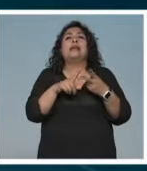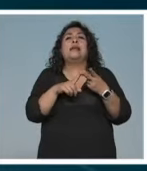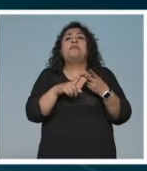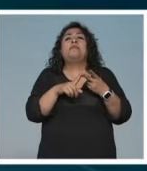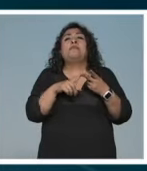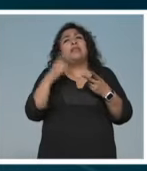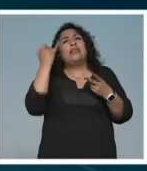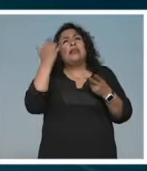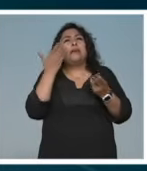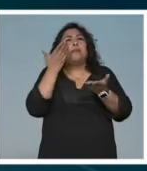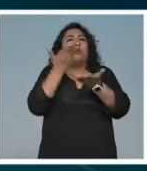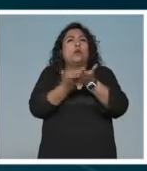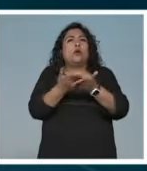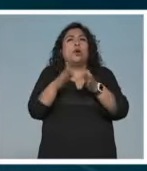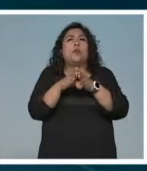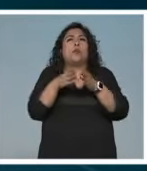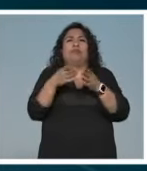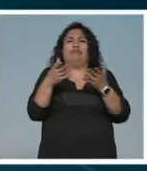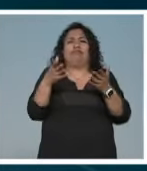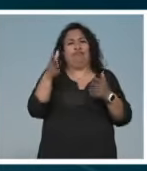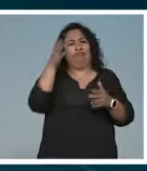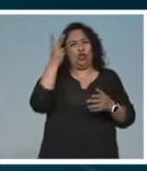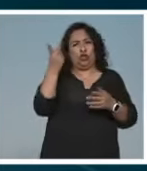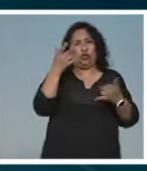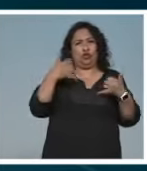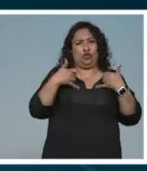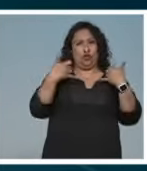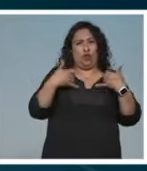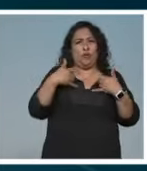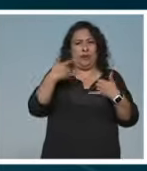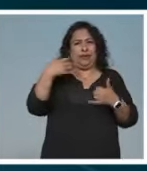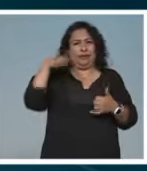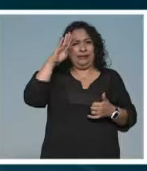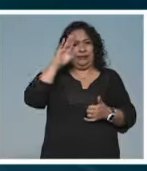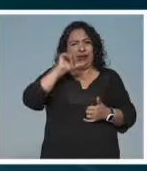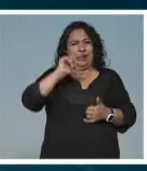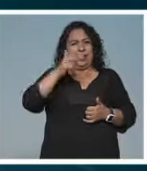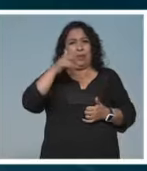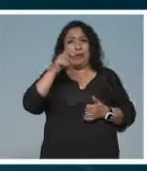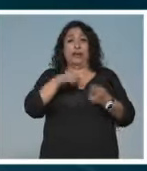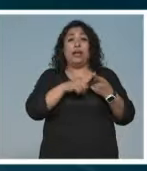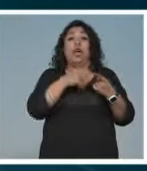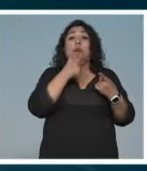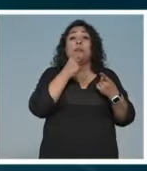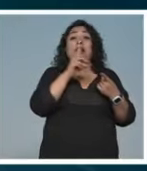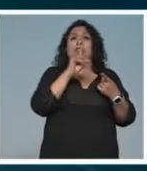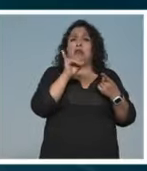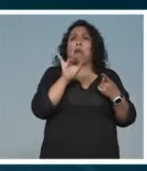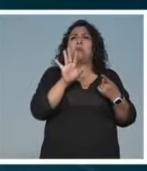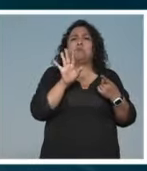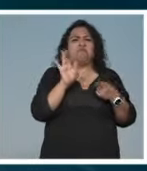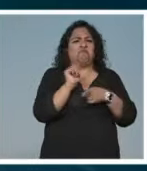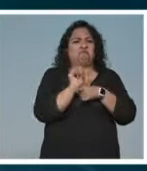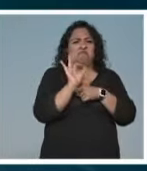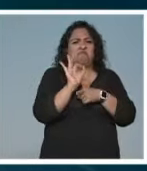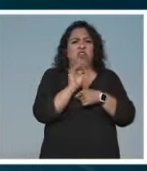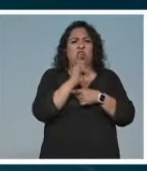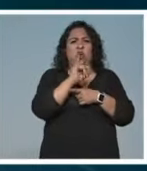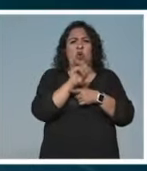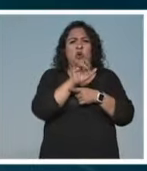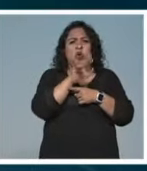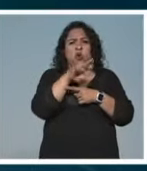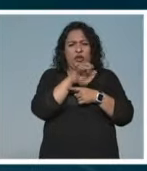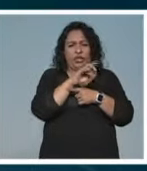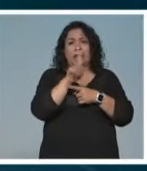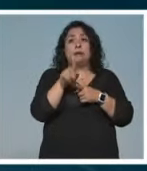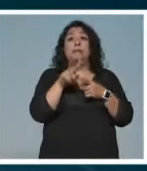película plantea la inicial oposición entre dos jóvenes de La Habana. Uno, Diego, muy bien interpretado por Jorge